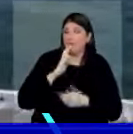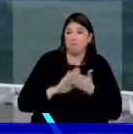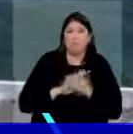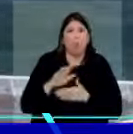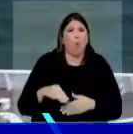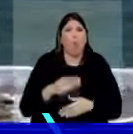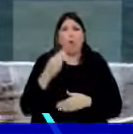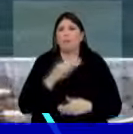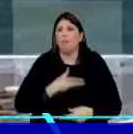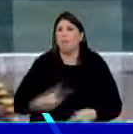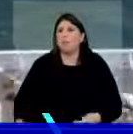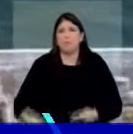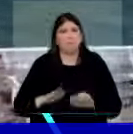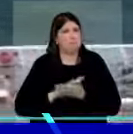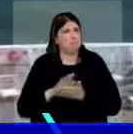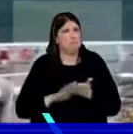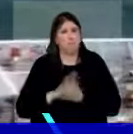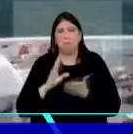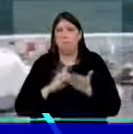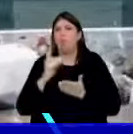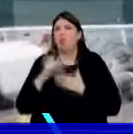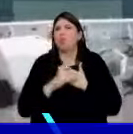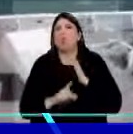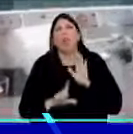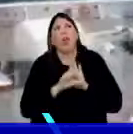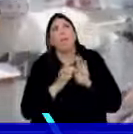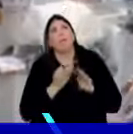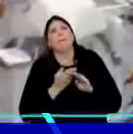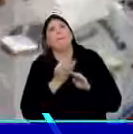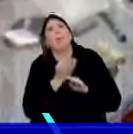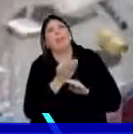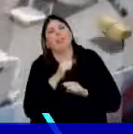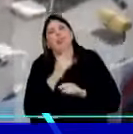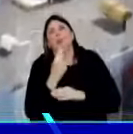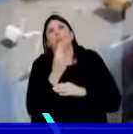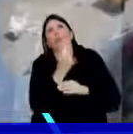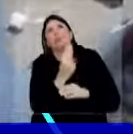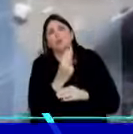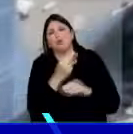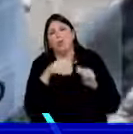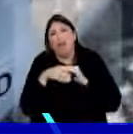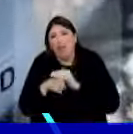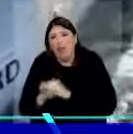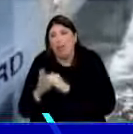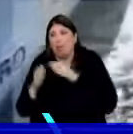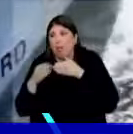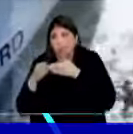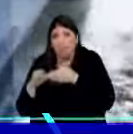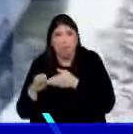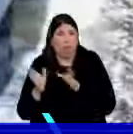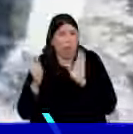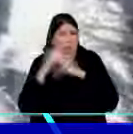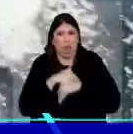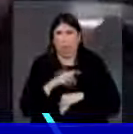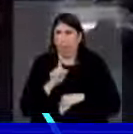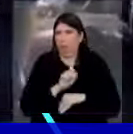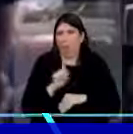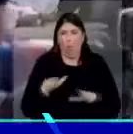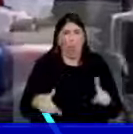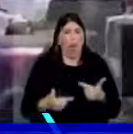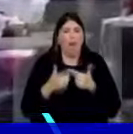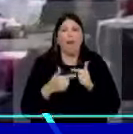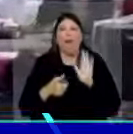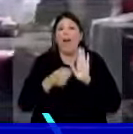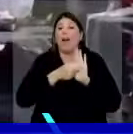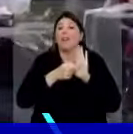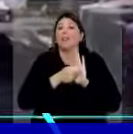ningún proyecto de ley enviado pidiendo la autorización correspondiente para el ingreso del buque. El artículo 85 de la Constitución establece